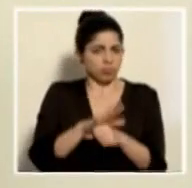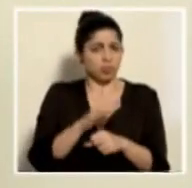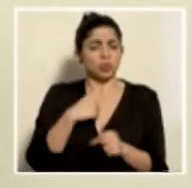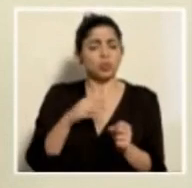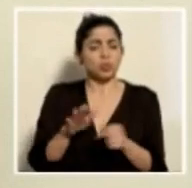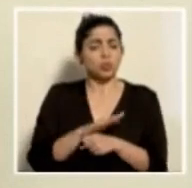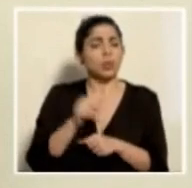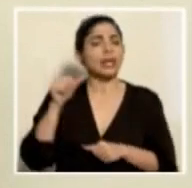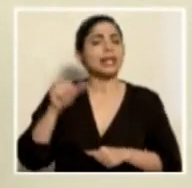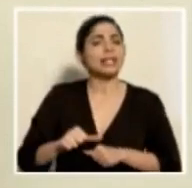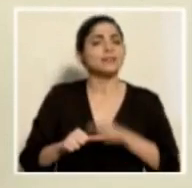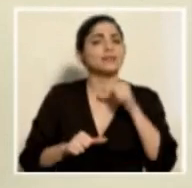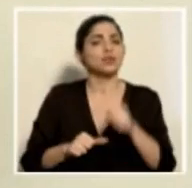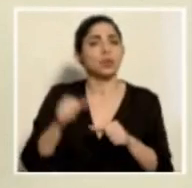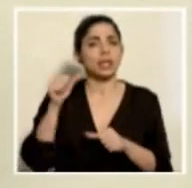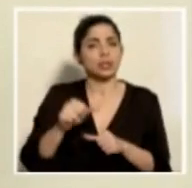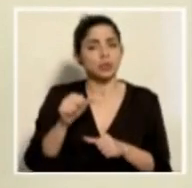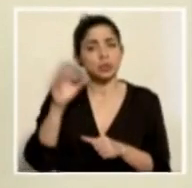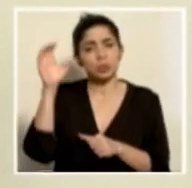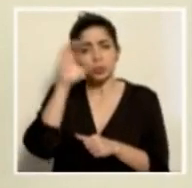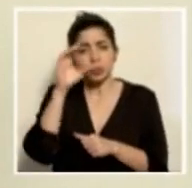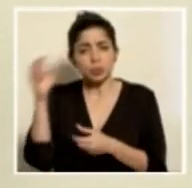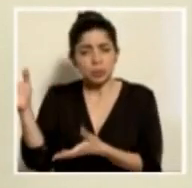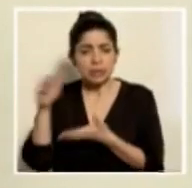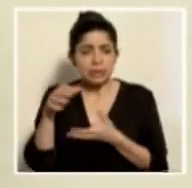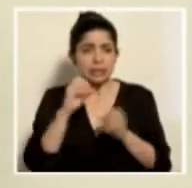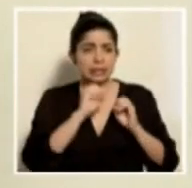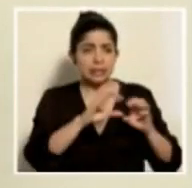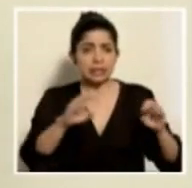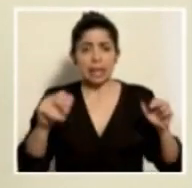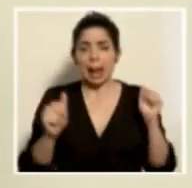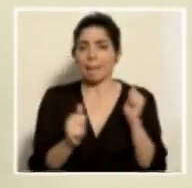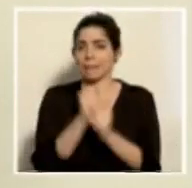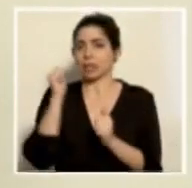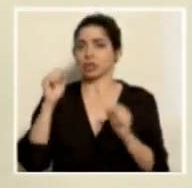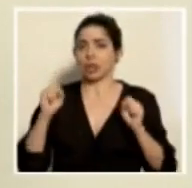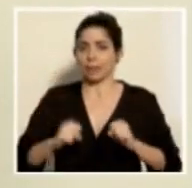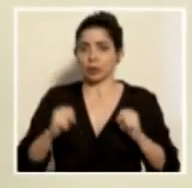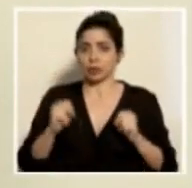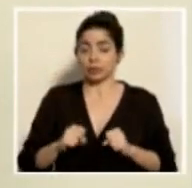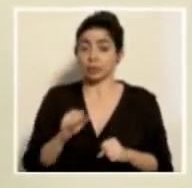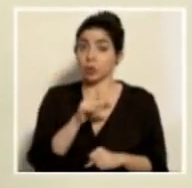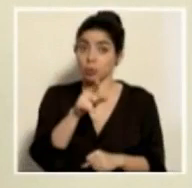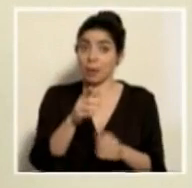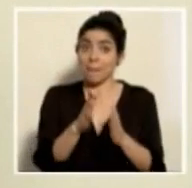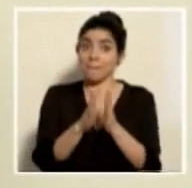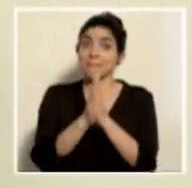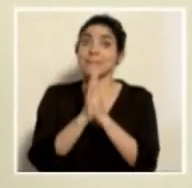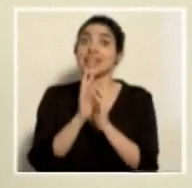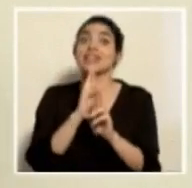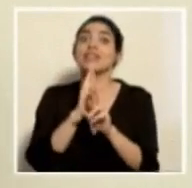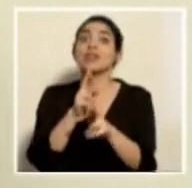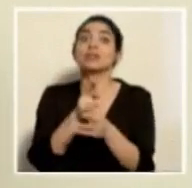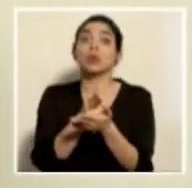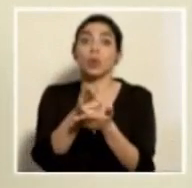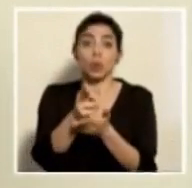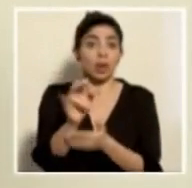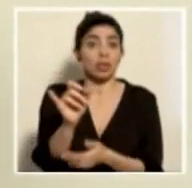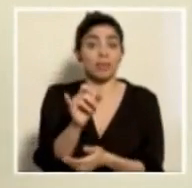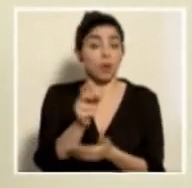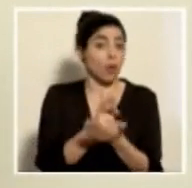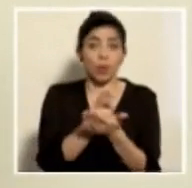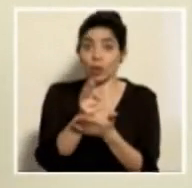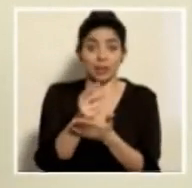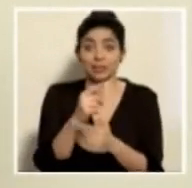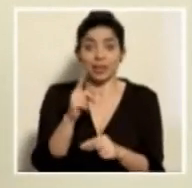para buscar que se dé la mayor cobertura posible. Como usted me pide la respuesta franca también, francamente